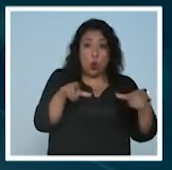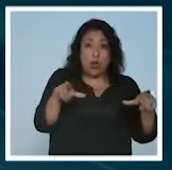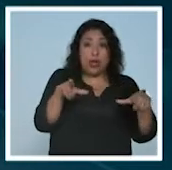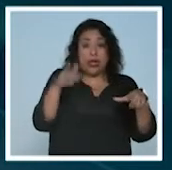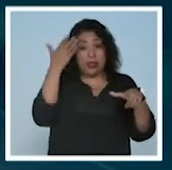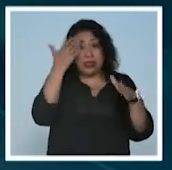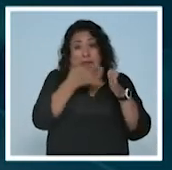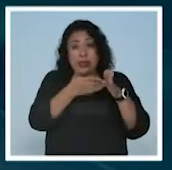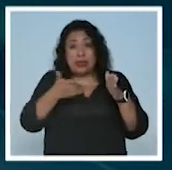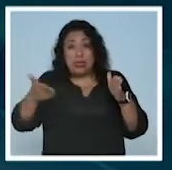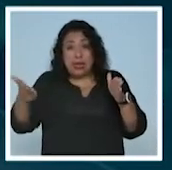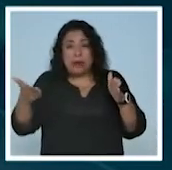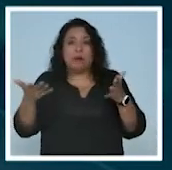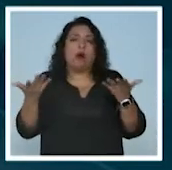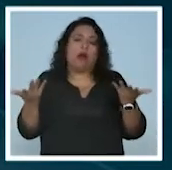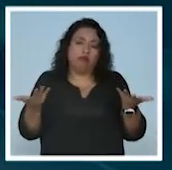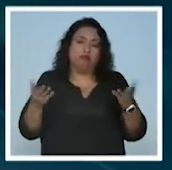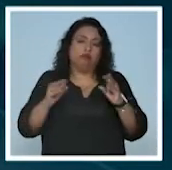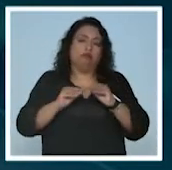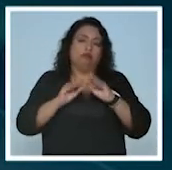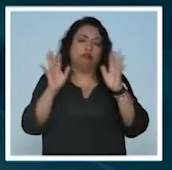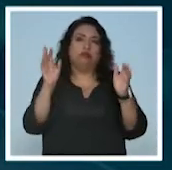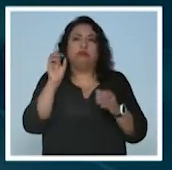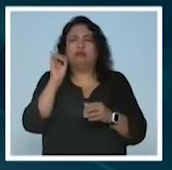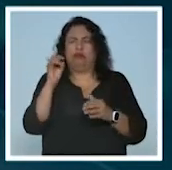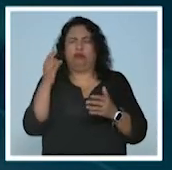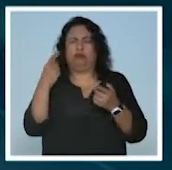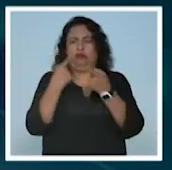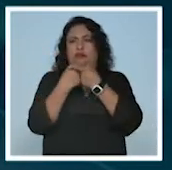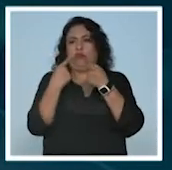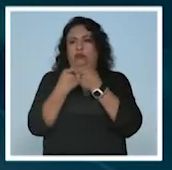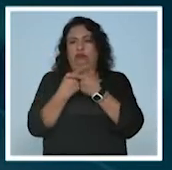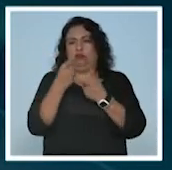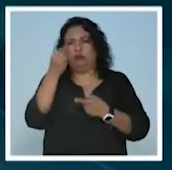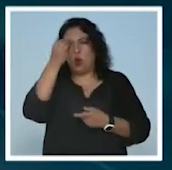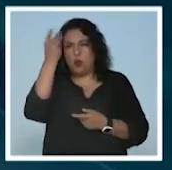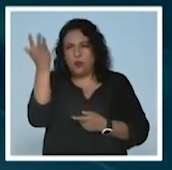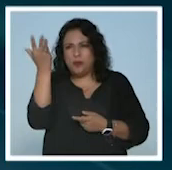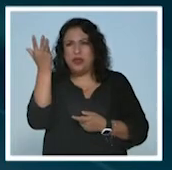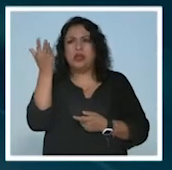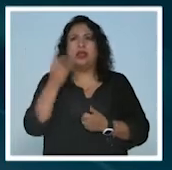el tiempo, pues es natural que haya distorsiones, que haya